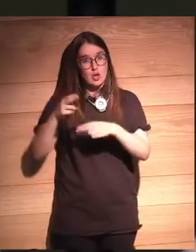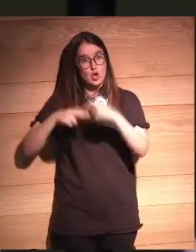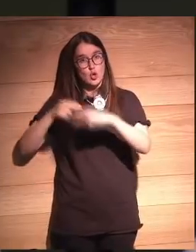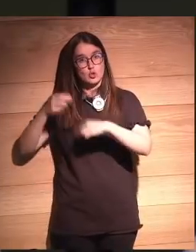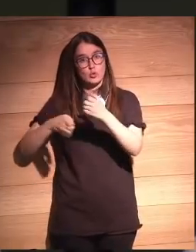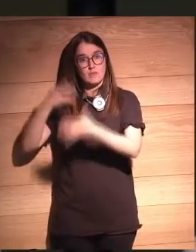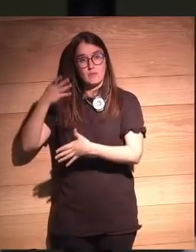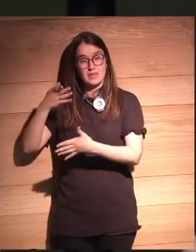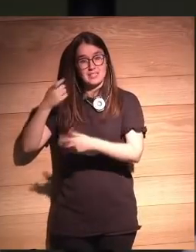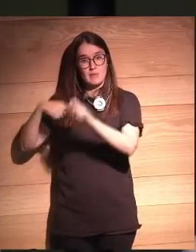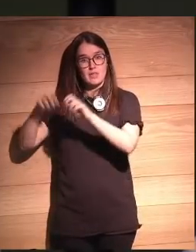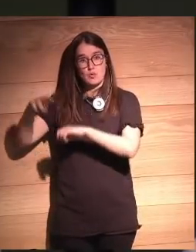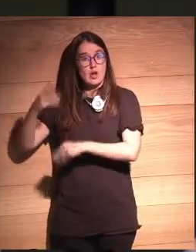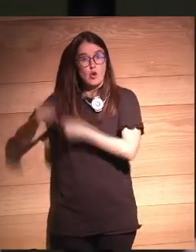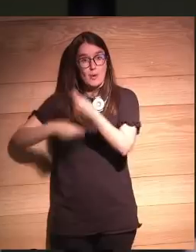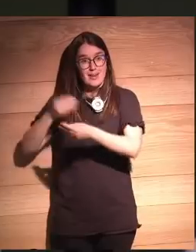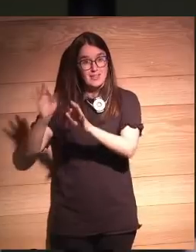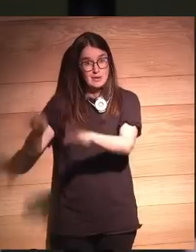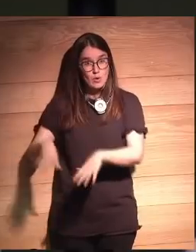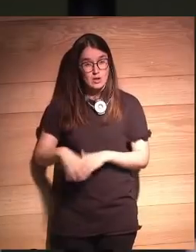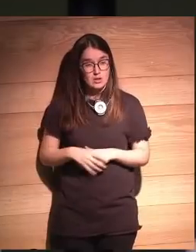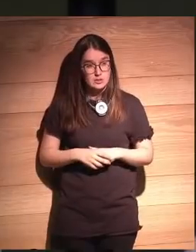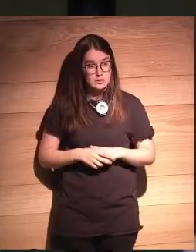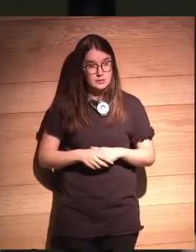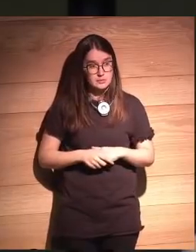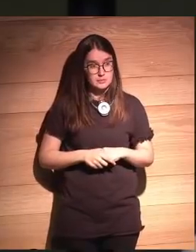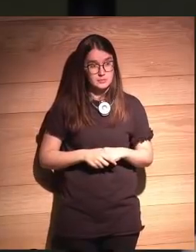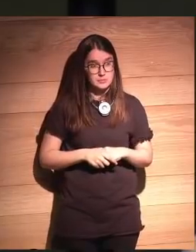que nunca se van a habitar, pues lo van a hacer.